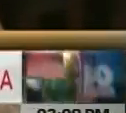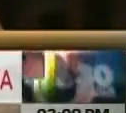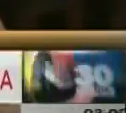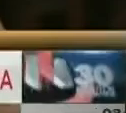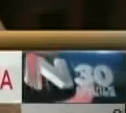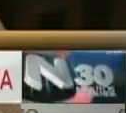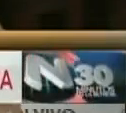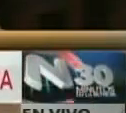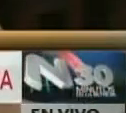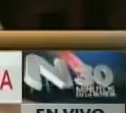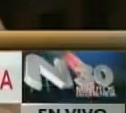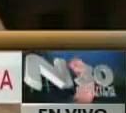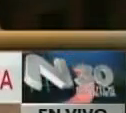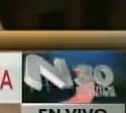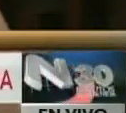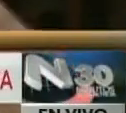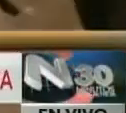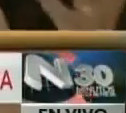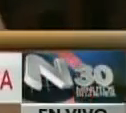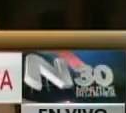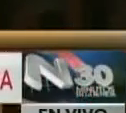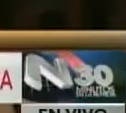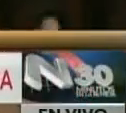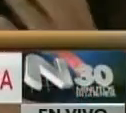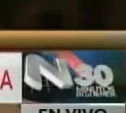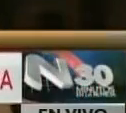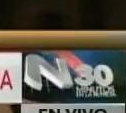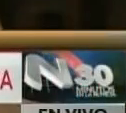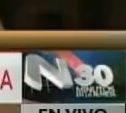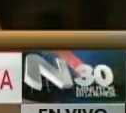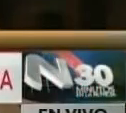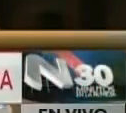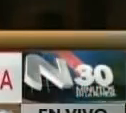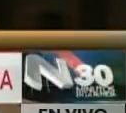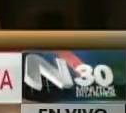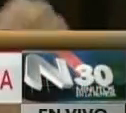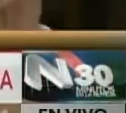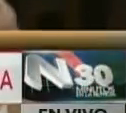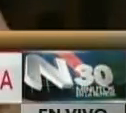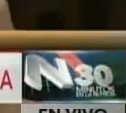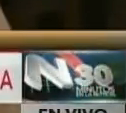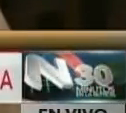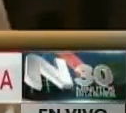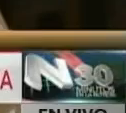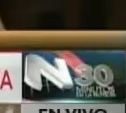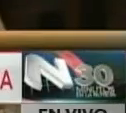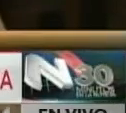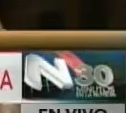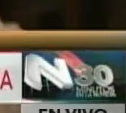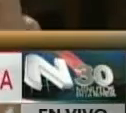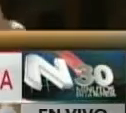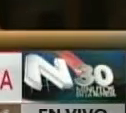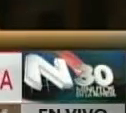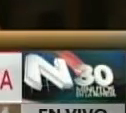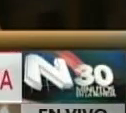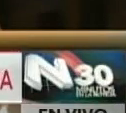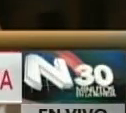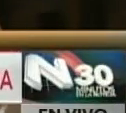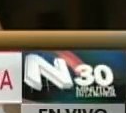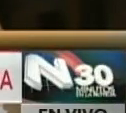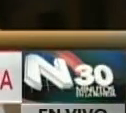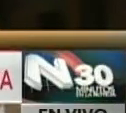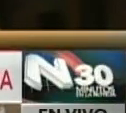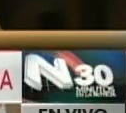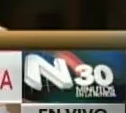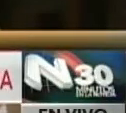discurso que debía cumplirse un tiempo prudencial para llegar al acuerdo final. Pero hoy, concretamente, ¿cuáles son los